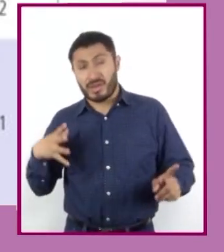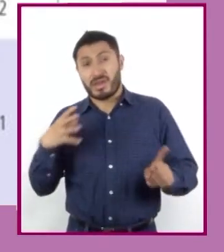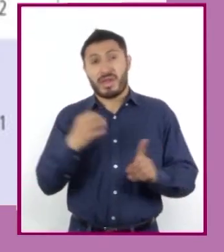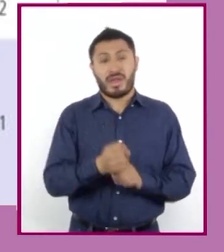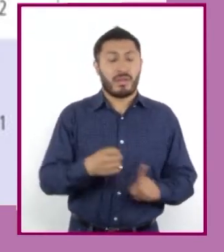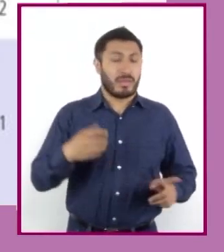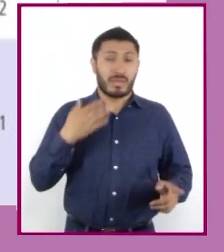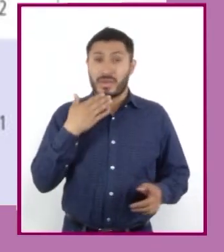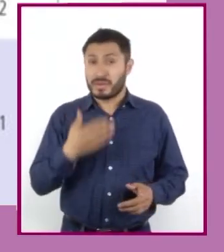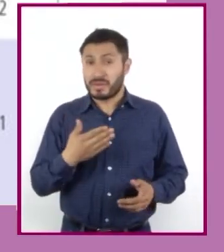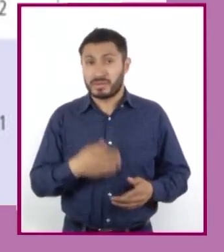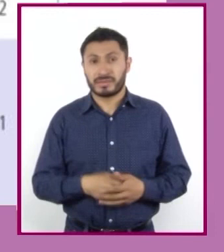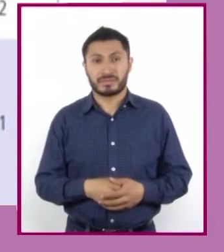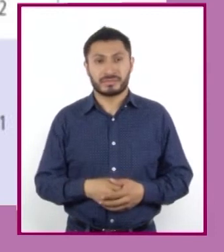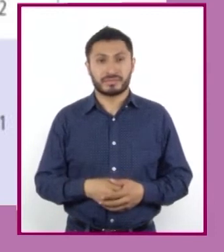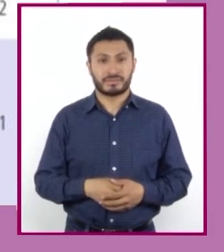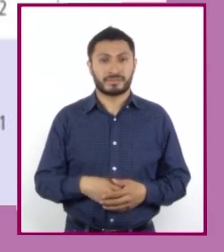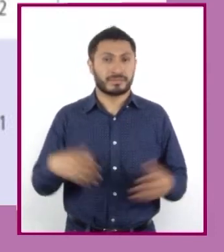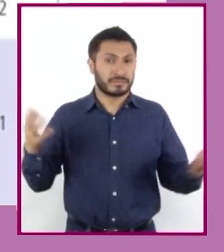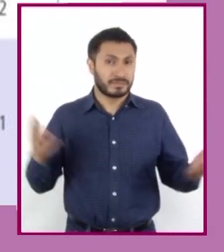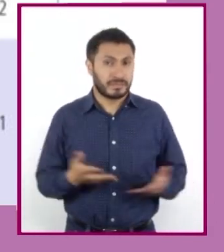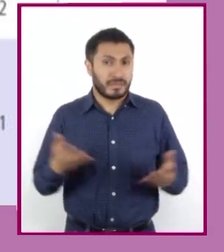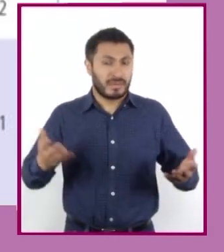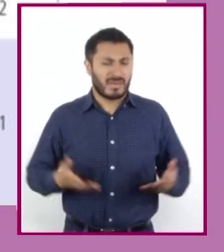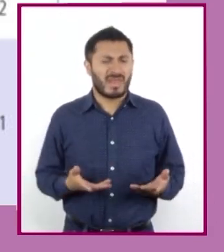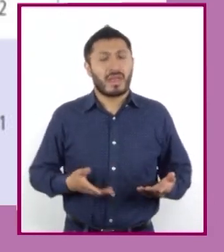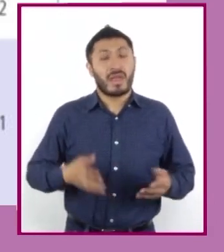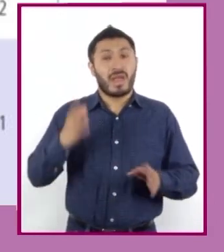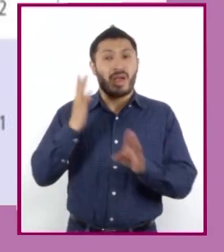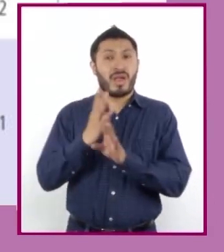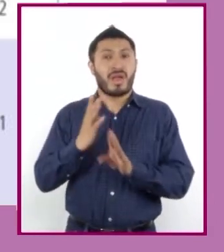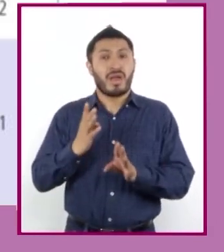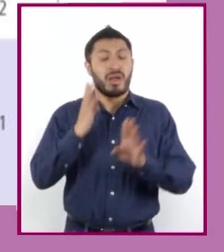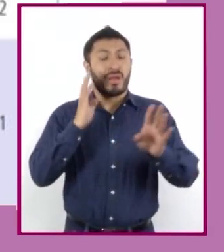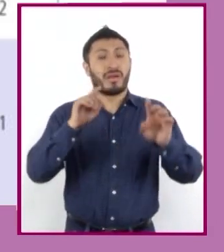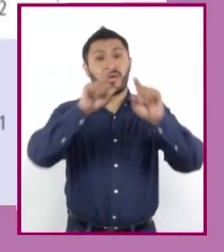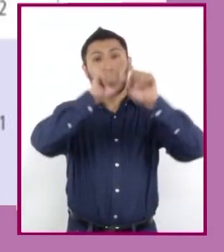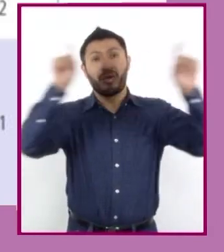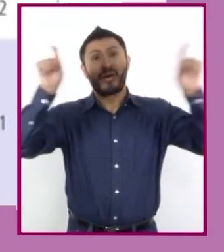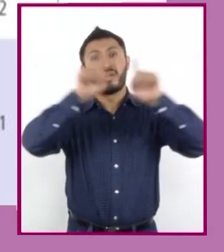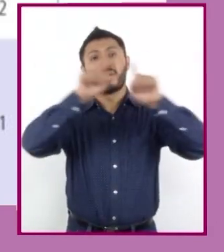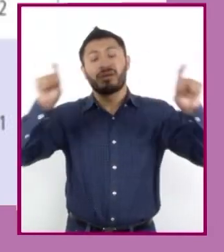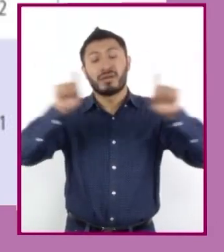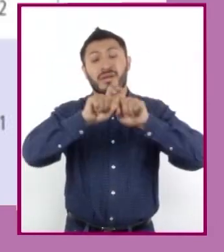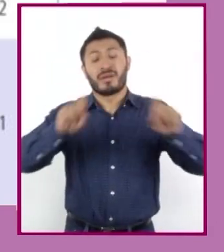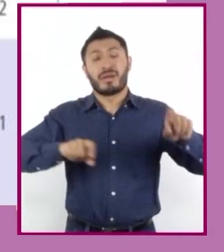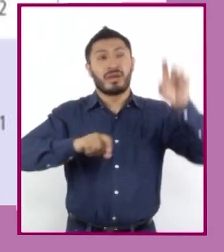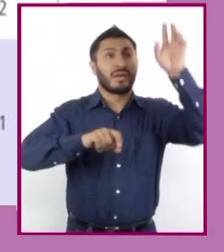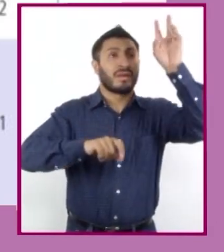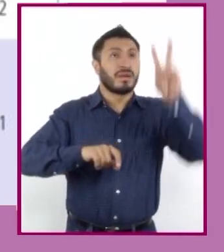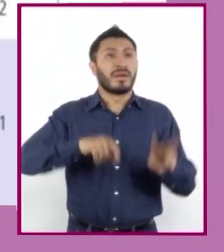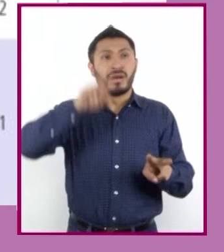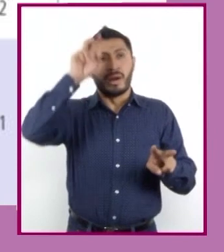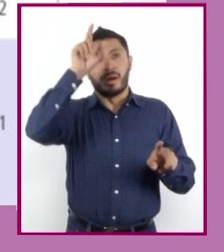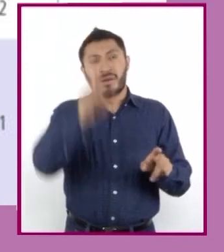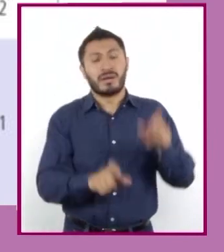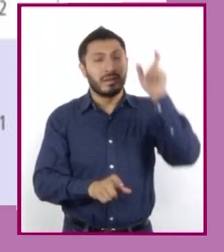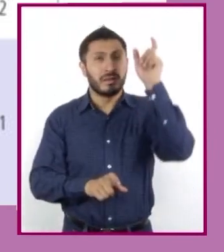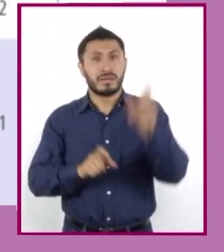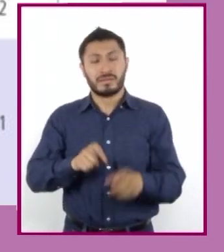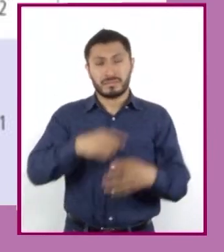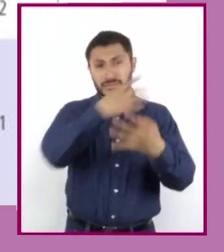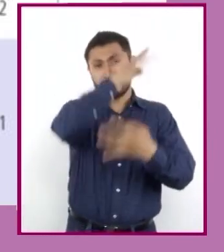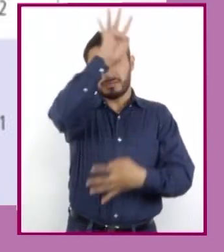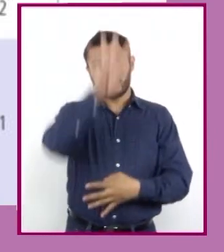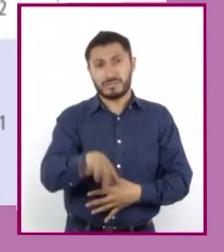meta. Se hace mediante filas y columnas. Normalmente en las filas se coloca